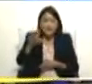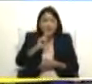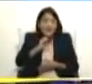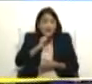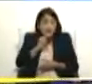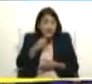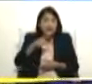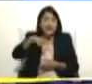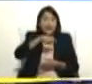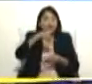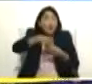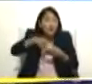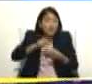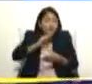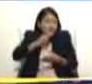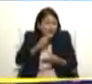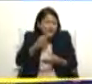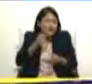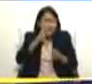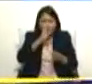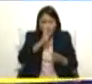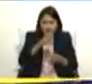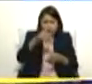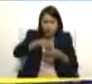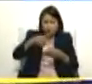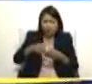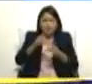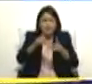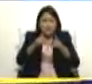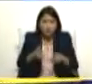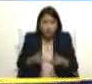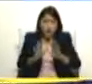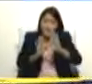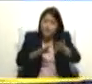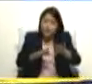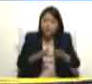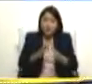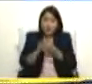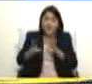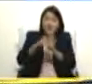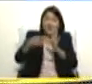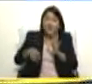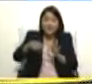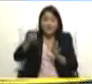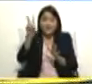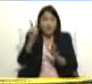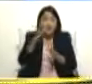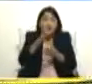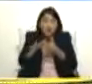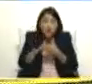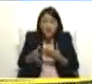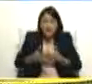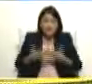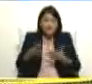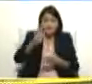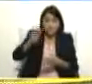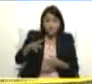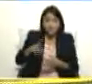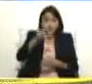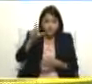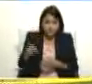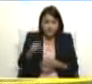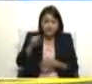pueblo venezolano tomara la decisión y reforzara los derechos de Venezuela y su pueblo sobre